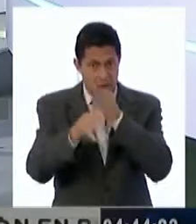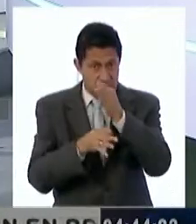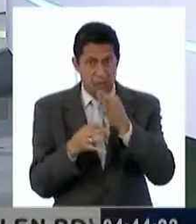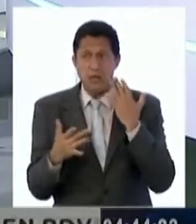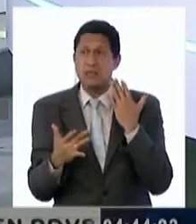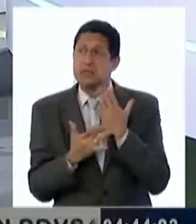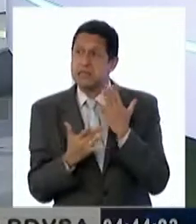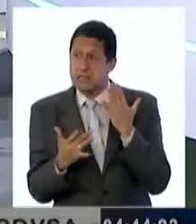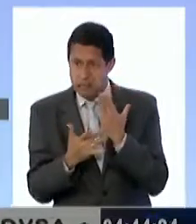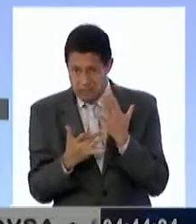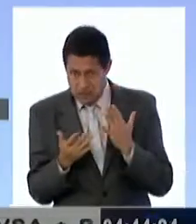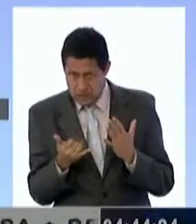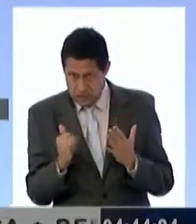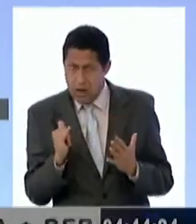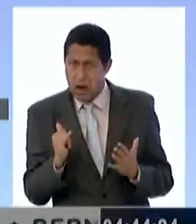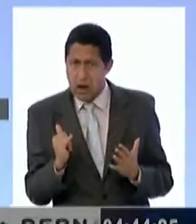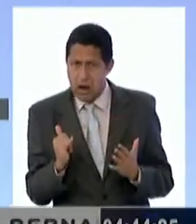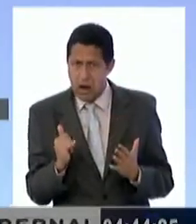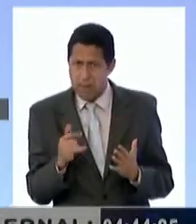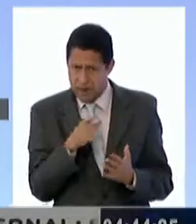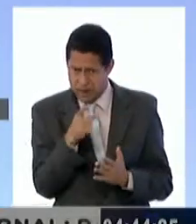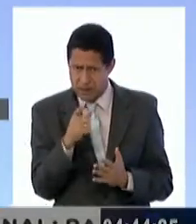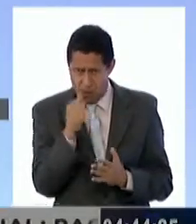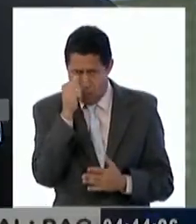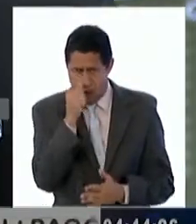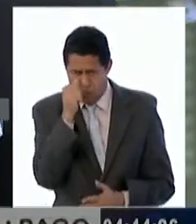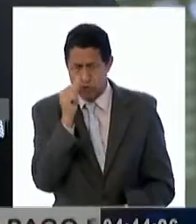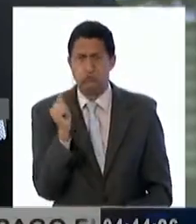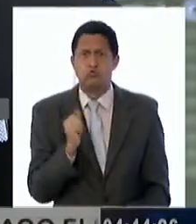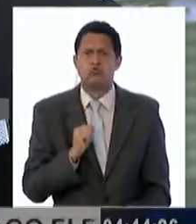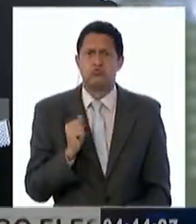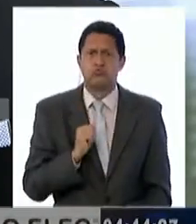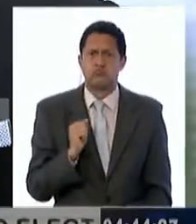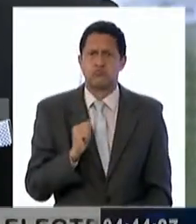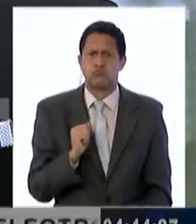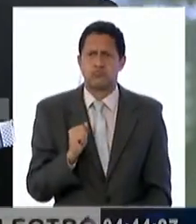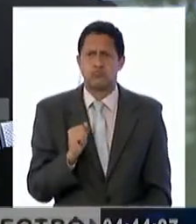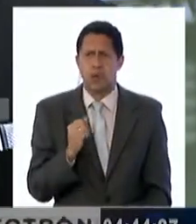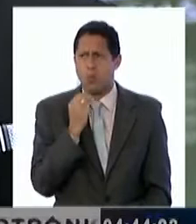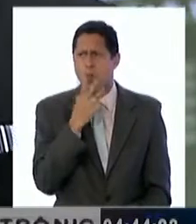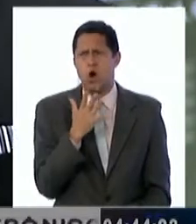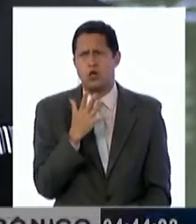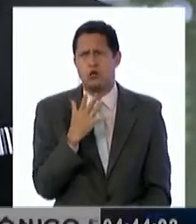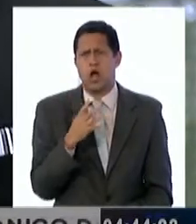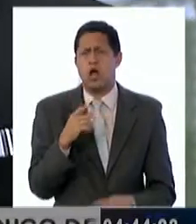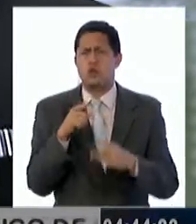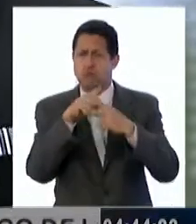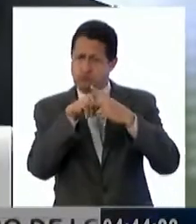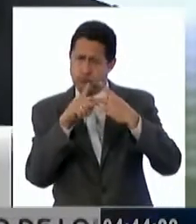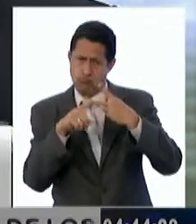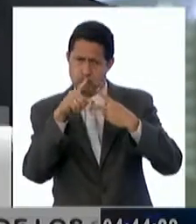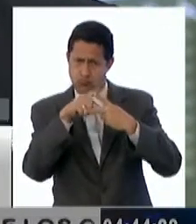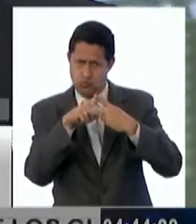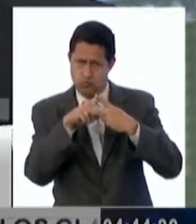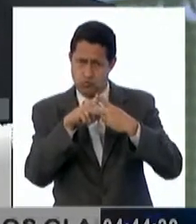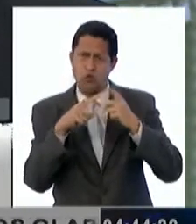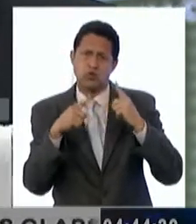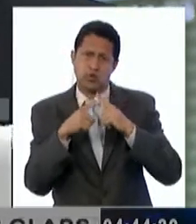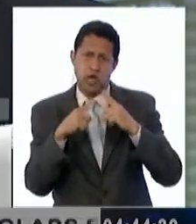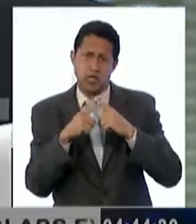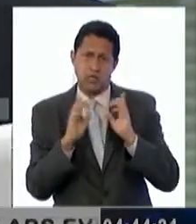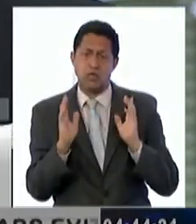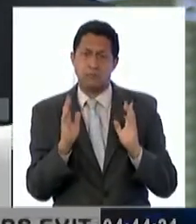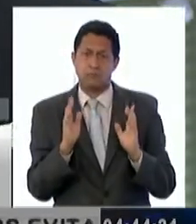técnicas que hay para hacer este tipo de cirugías si en la parte estética básicamente hay dos grandes vertientes que de hecho